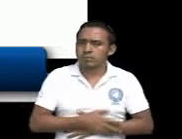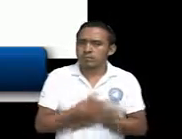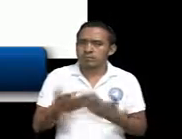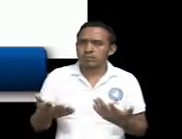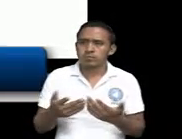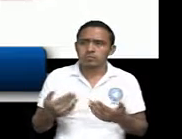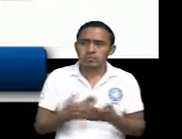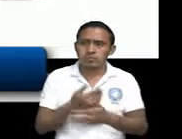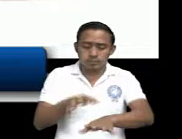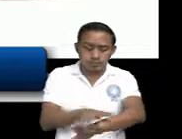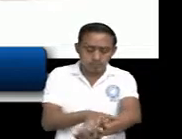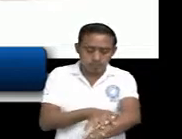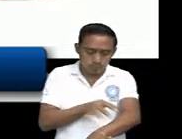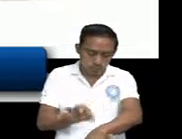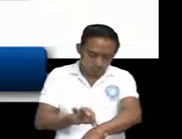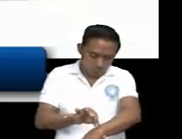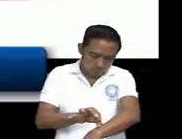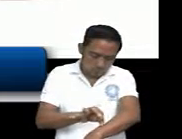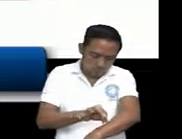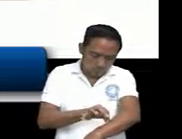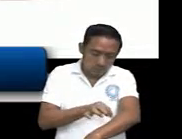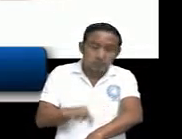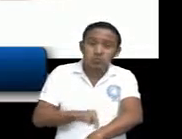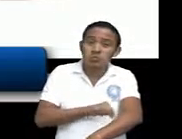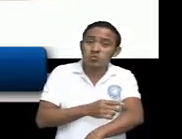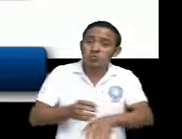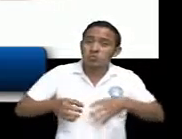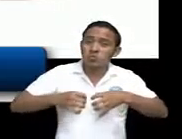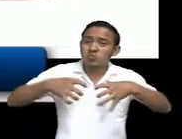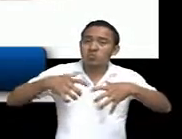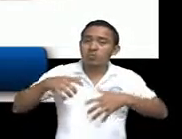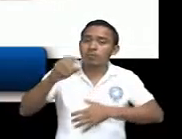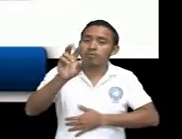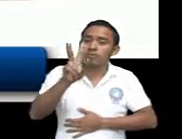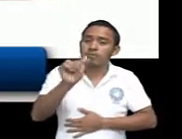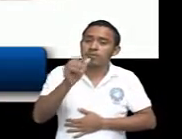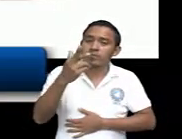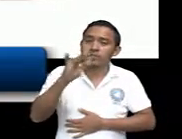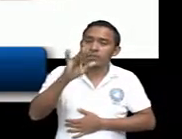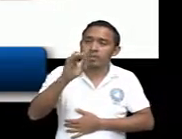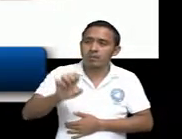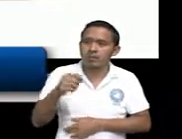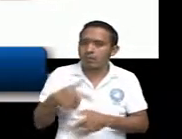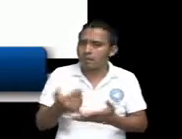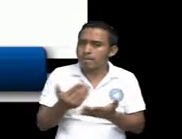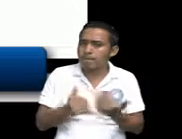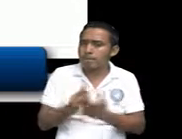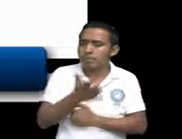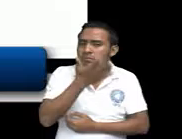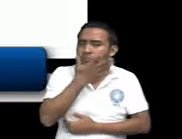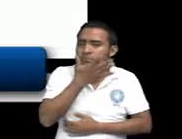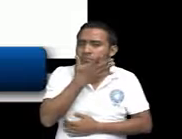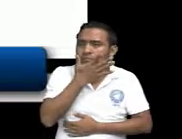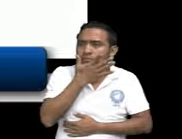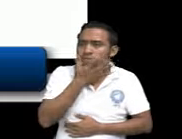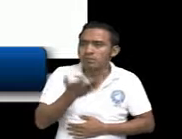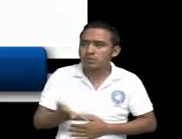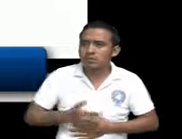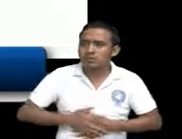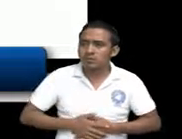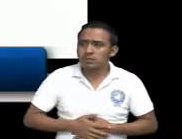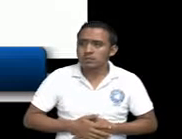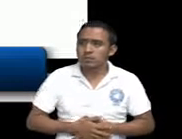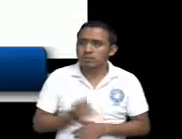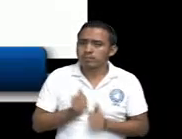aparecen externamente en la piel, estas varices esofágicas son más complicadas y llevan un